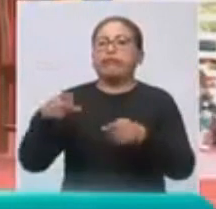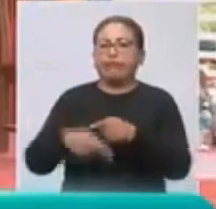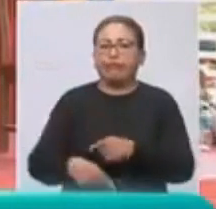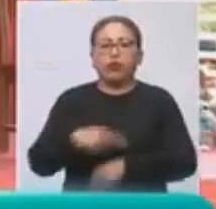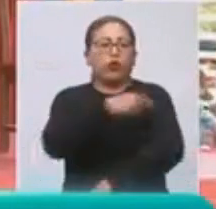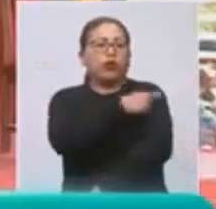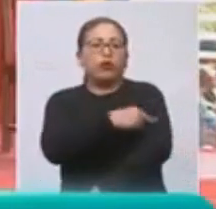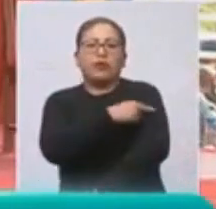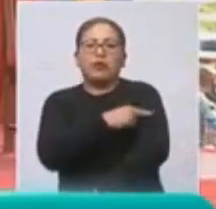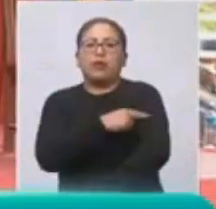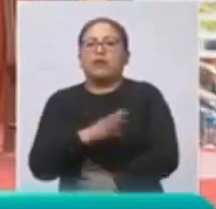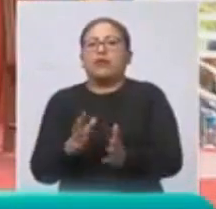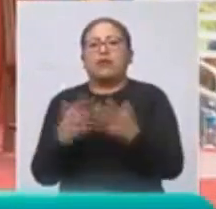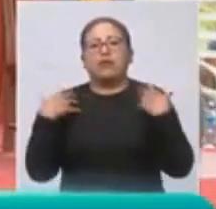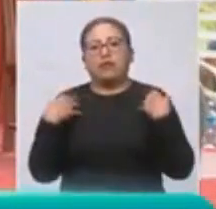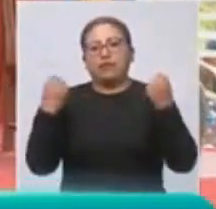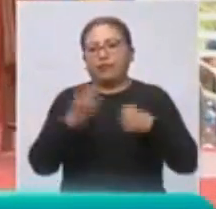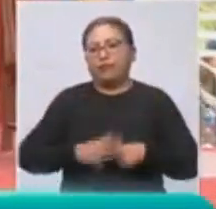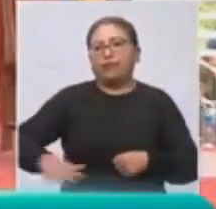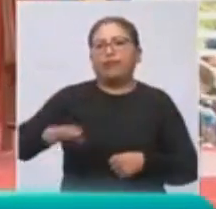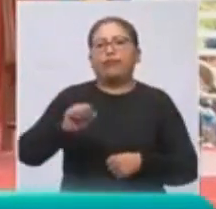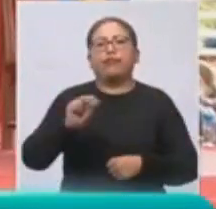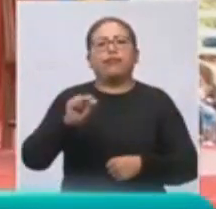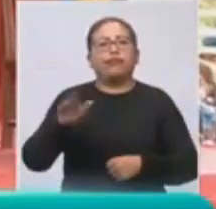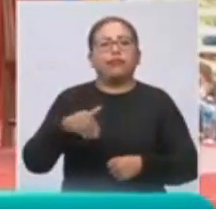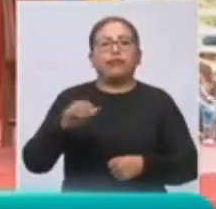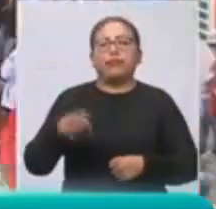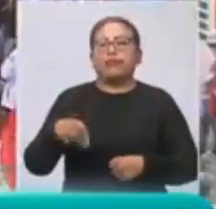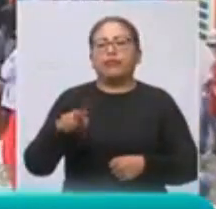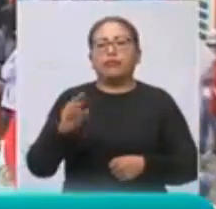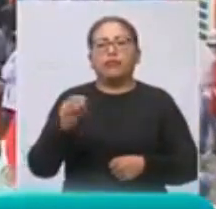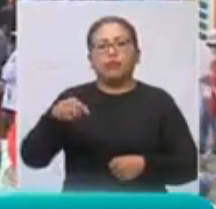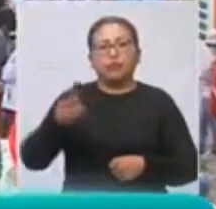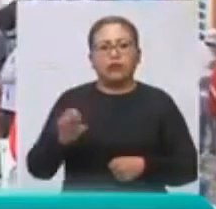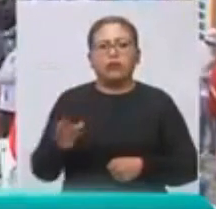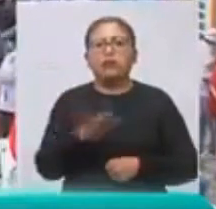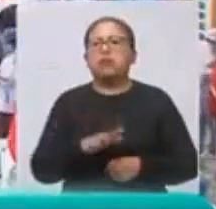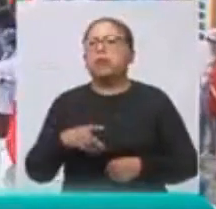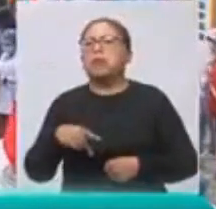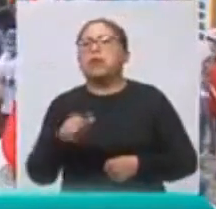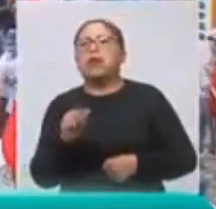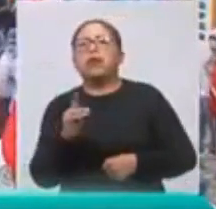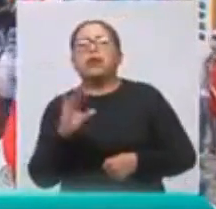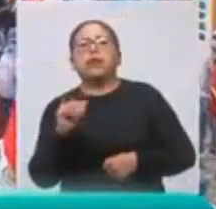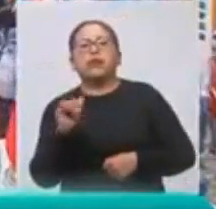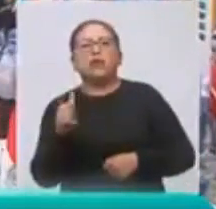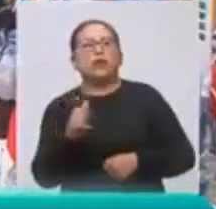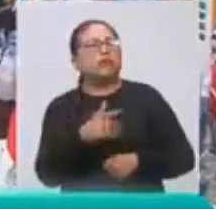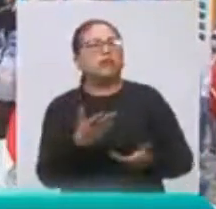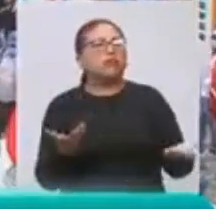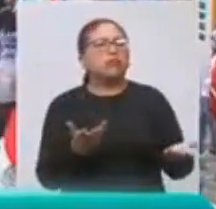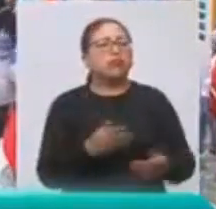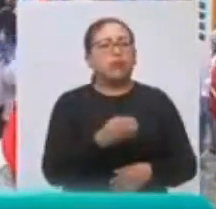Hospital Salud Integral San Roque de Patcaya. Patcaya es un municipio que está ubicado